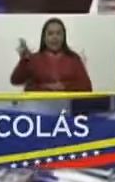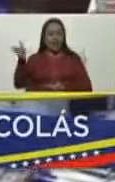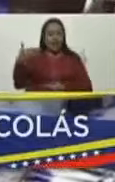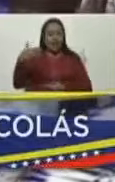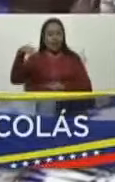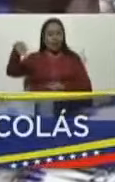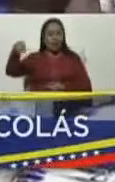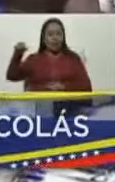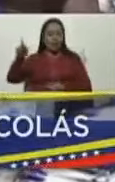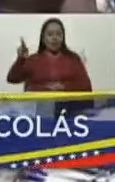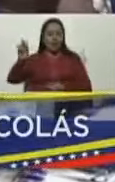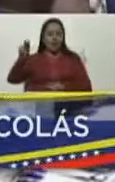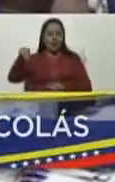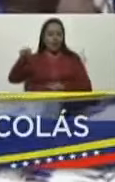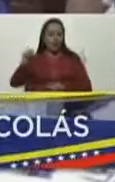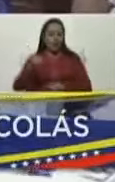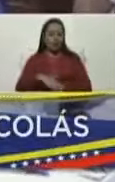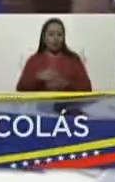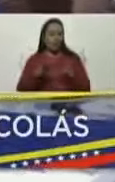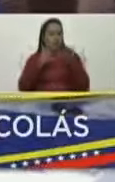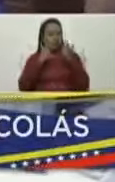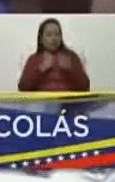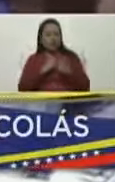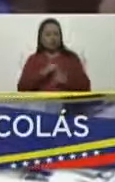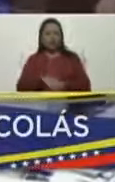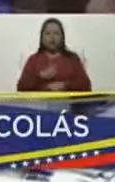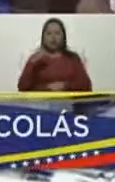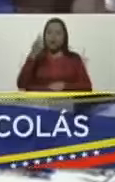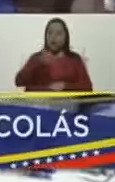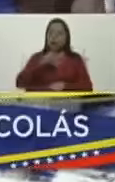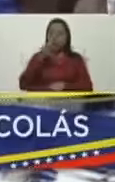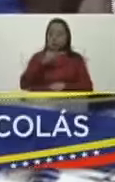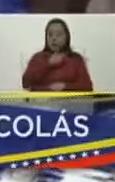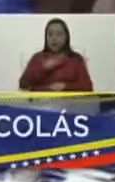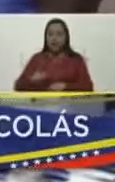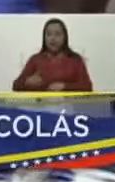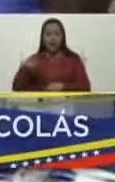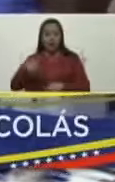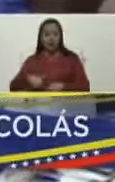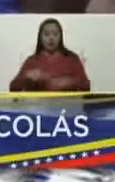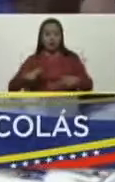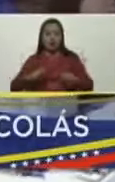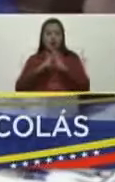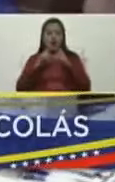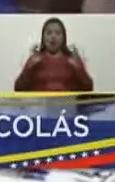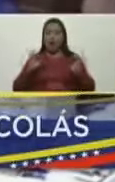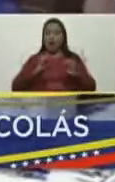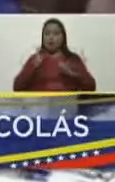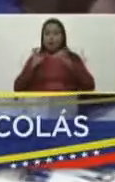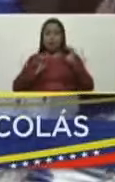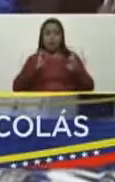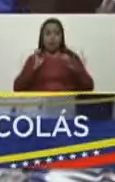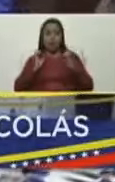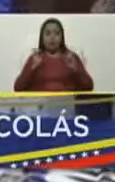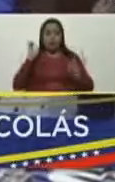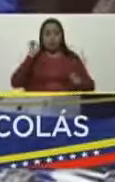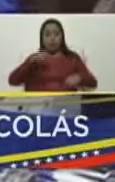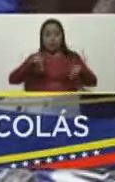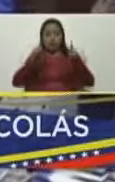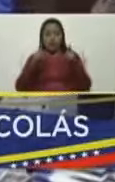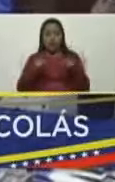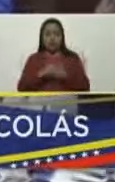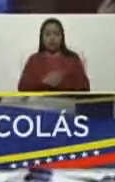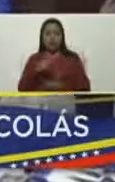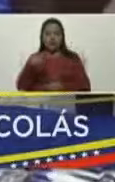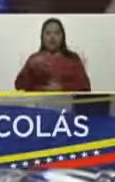Michael? Buenas tardes, presidente. Nos encontramos emocionados por esta oportunidad, gracias a Dios. Este café